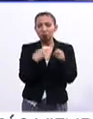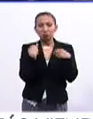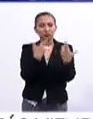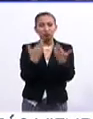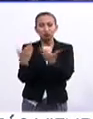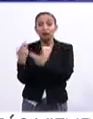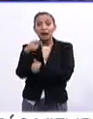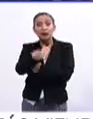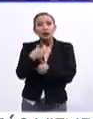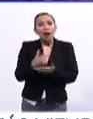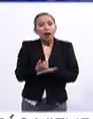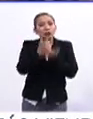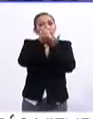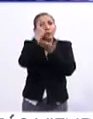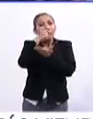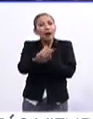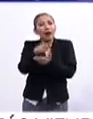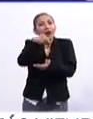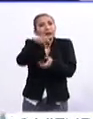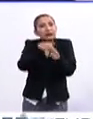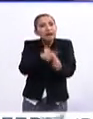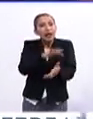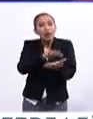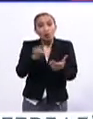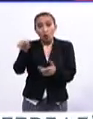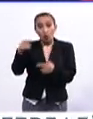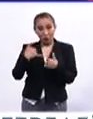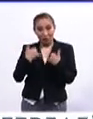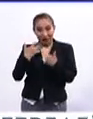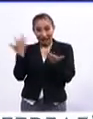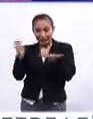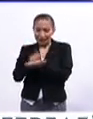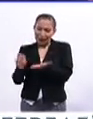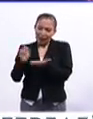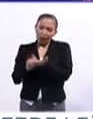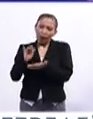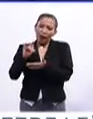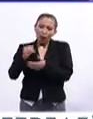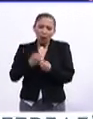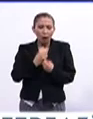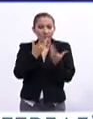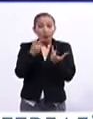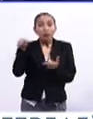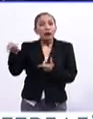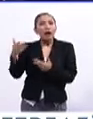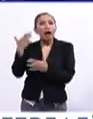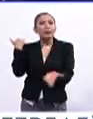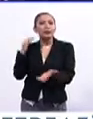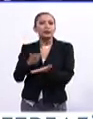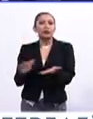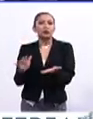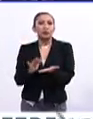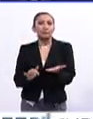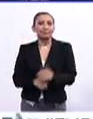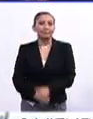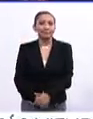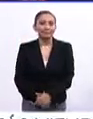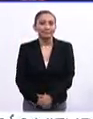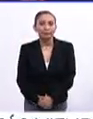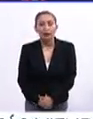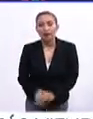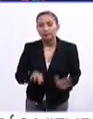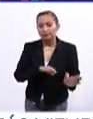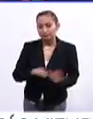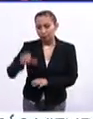esto estimula también la lectura, porque un joven que escribe cuento, que escribe poesía, es porque lee primero, ¿no? Y